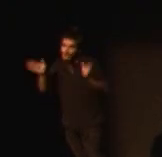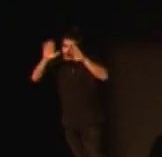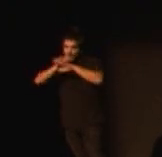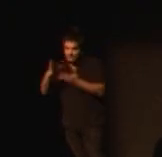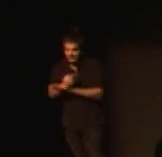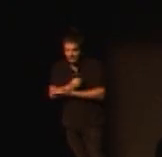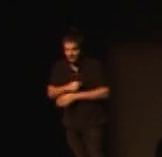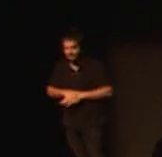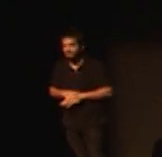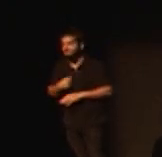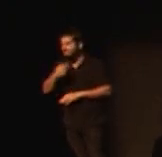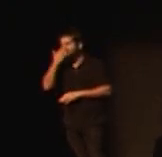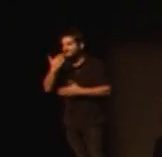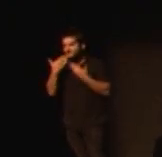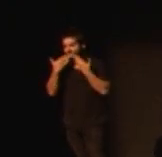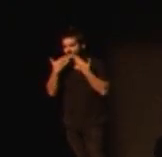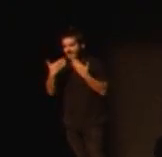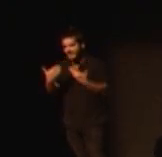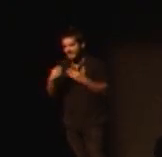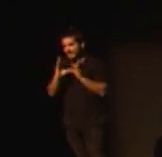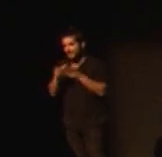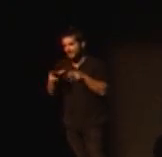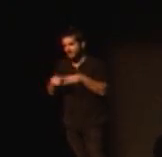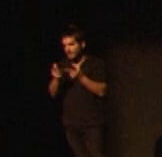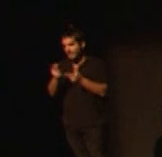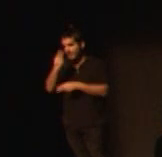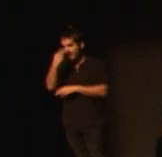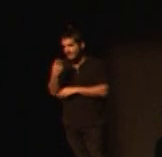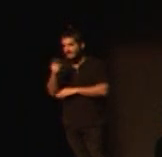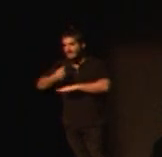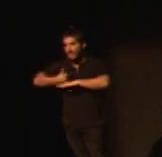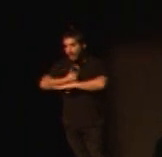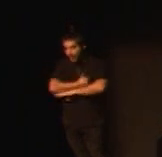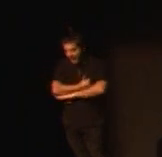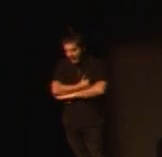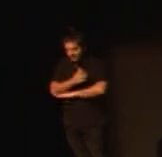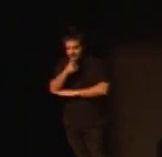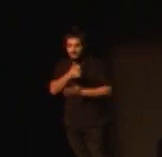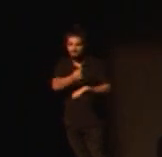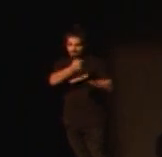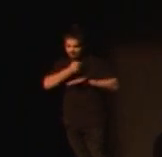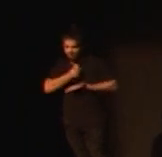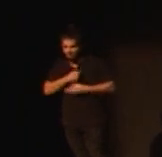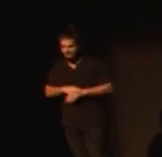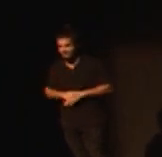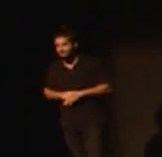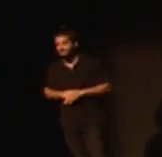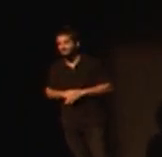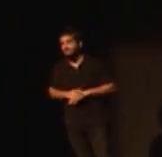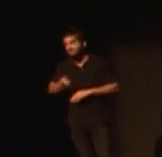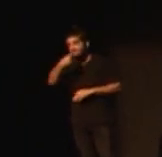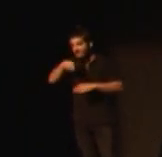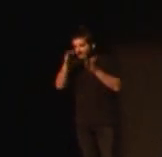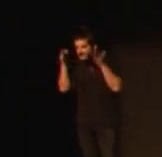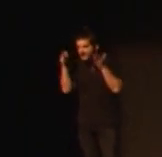más sincero agradecimiento al Grupo Social 11, a los miembros del jurado y al resto de organizadores de este maravilloso evento. Vuestra dedicación y esfuerzo